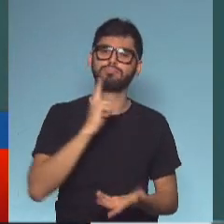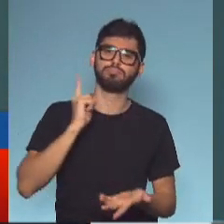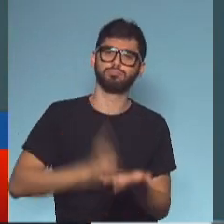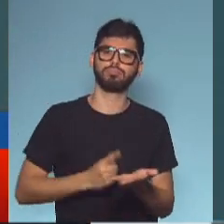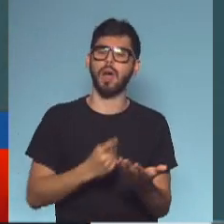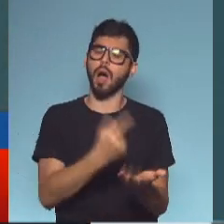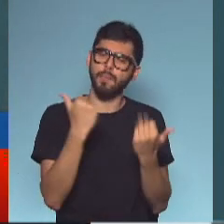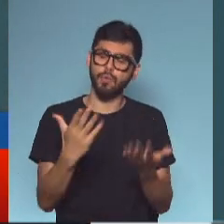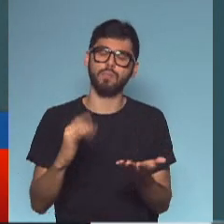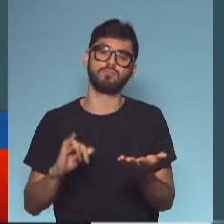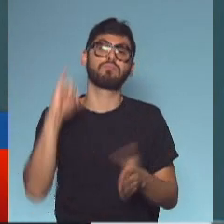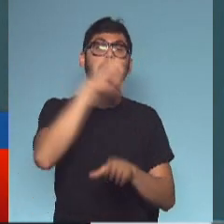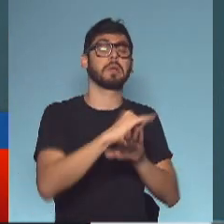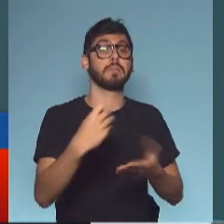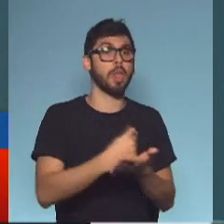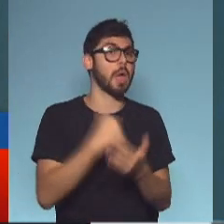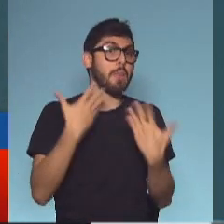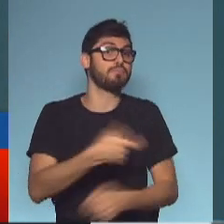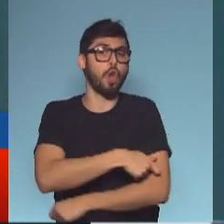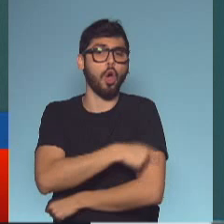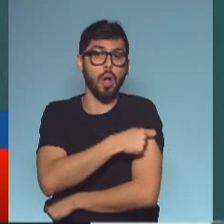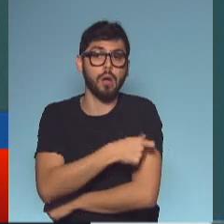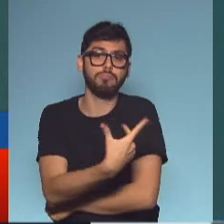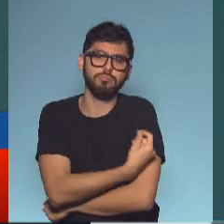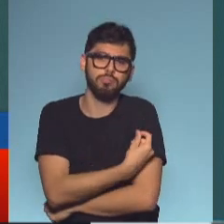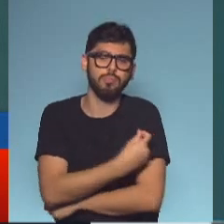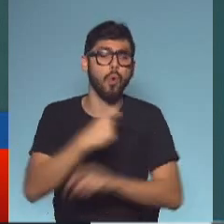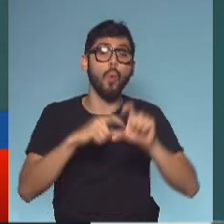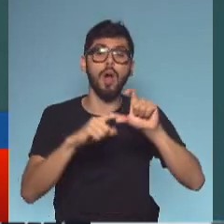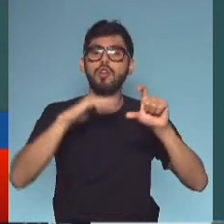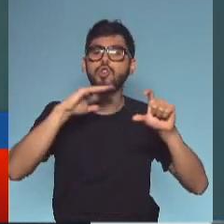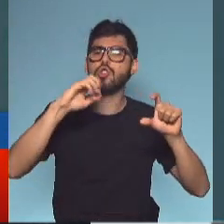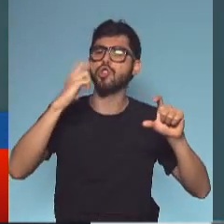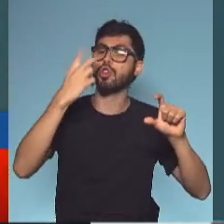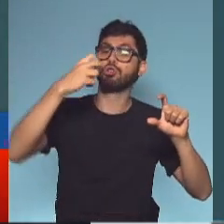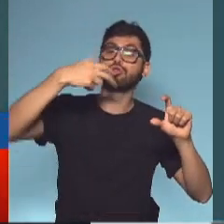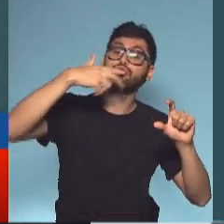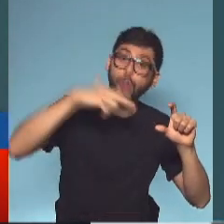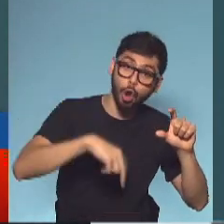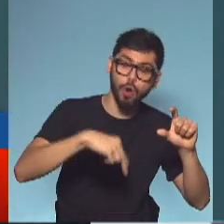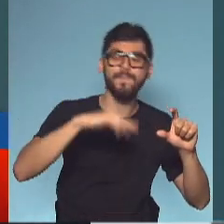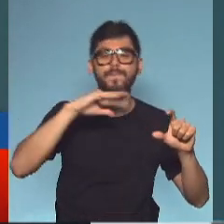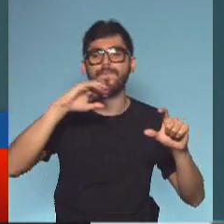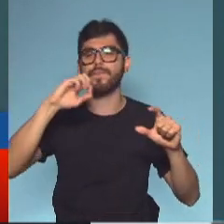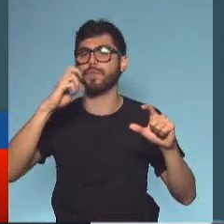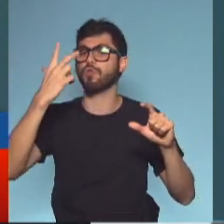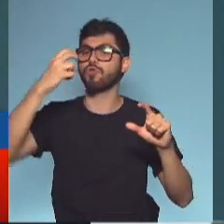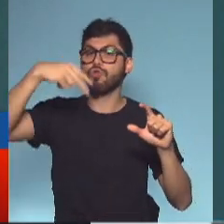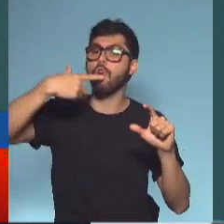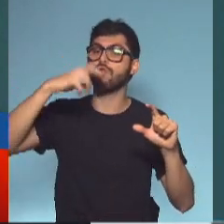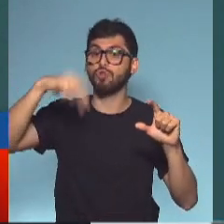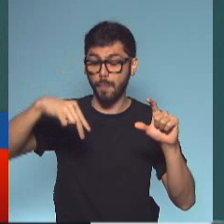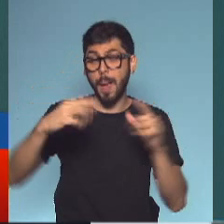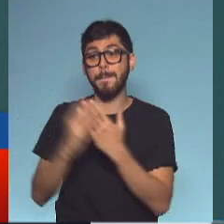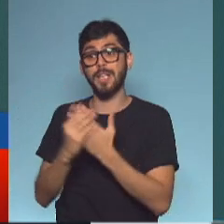su viaje a Miami para aplicarse la vacuna de Johnson & Johnson, así lo confirmó. Habló sobre esto hoy el ministro de Salud de la